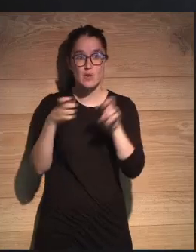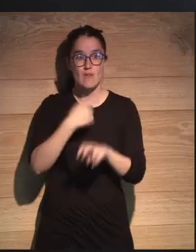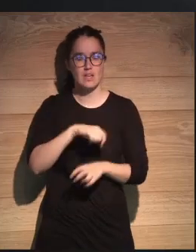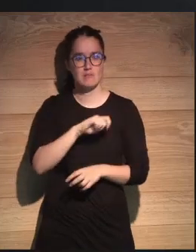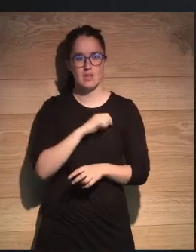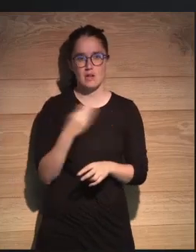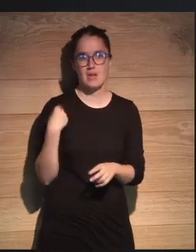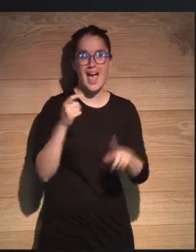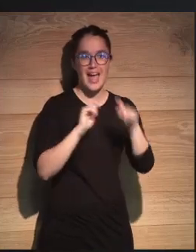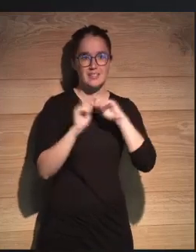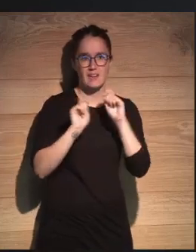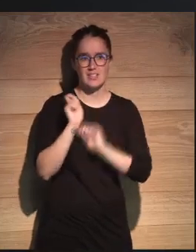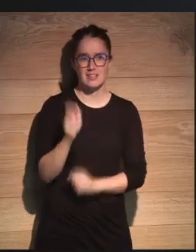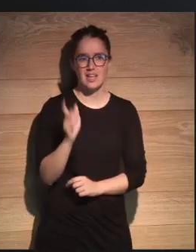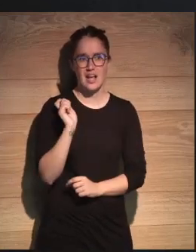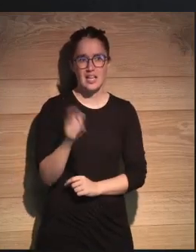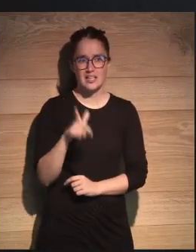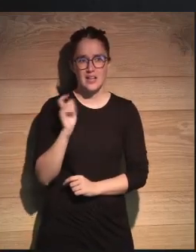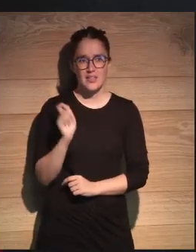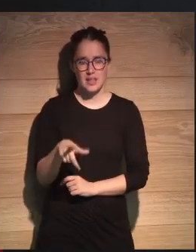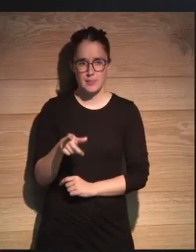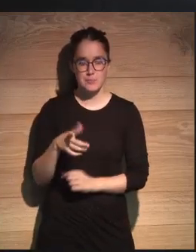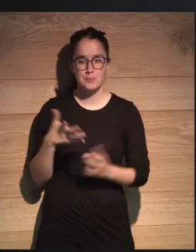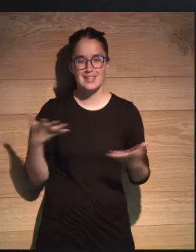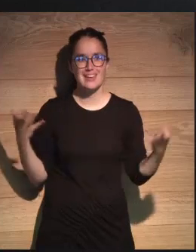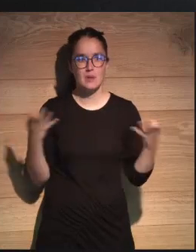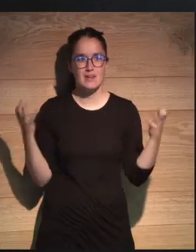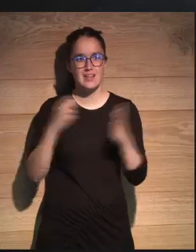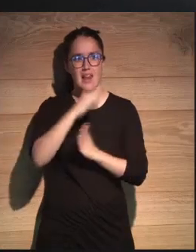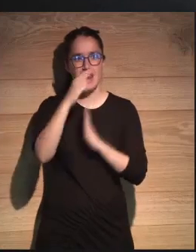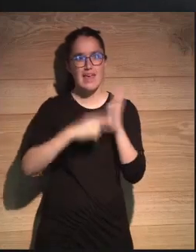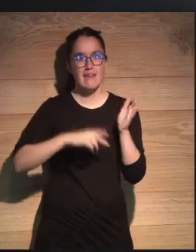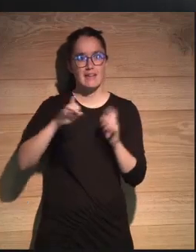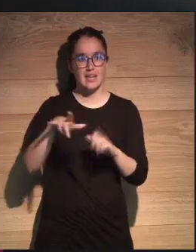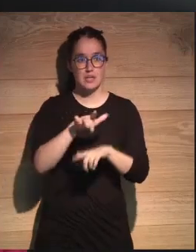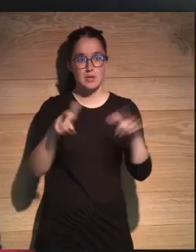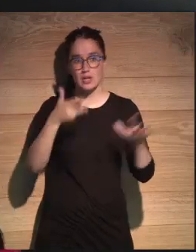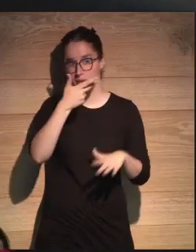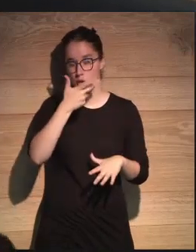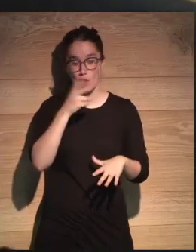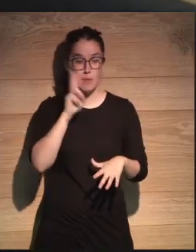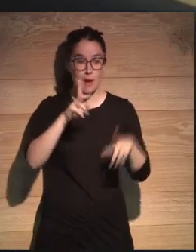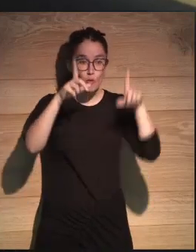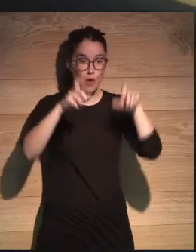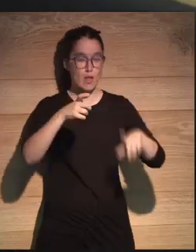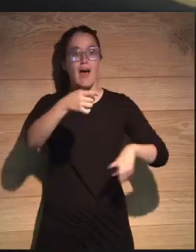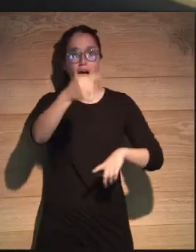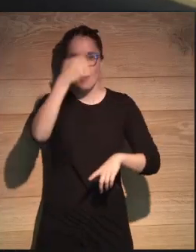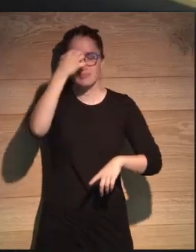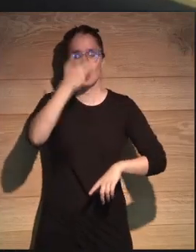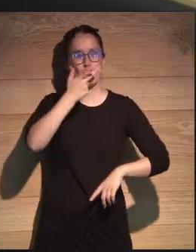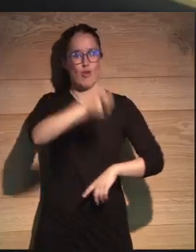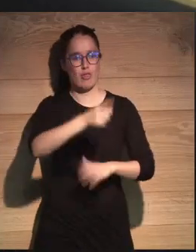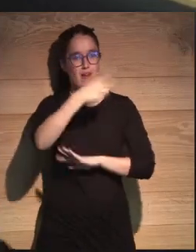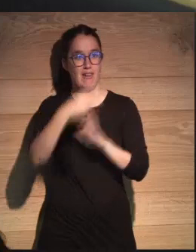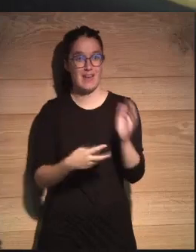me entrevistaban con mucha frecuencia. ¿Qué ocurre? Lo lee la gente que me conoce si ve la foto. Si no, la gente